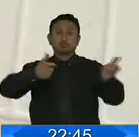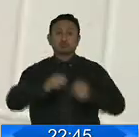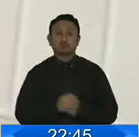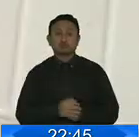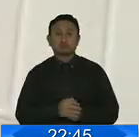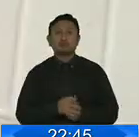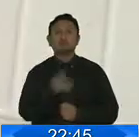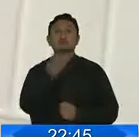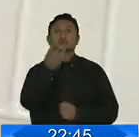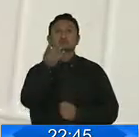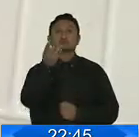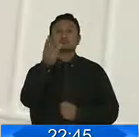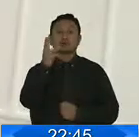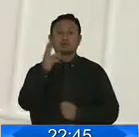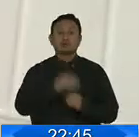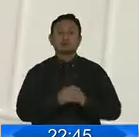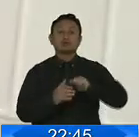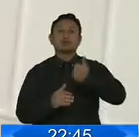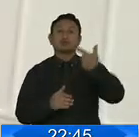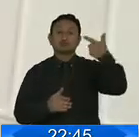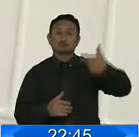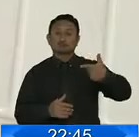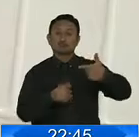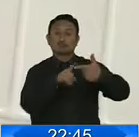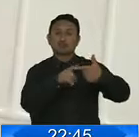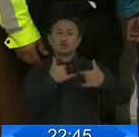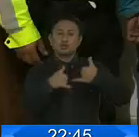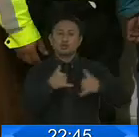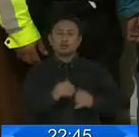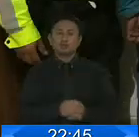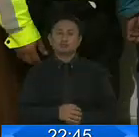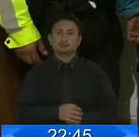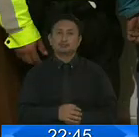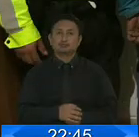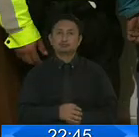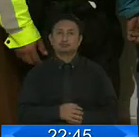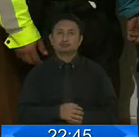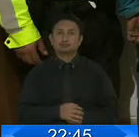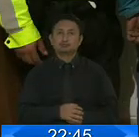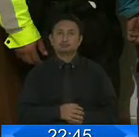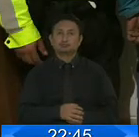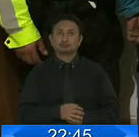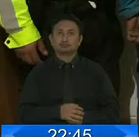con 16 cartuchos y una pistola negra de juguete. En Quito informó Iván Casamen.